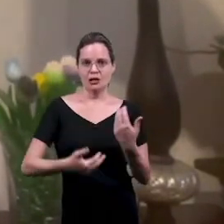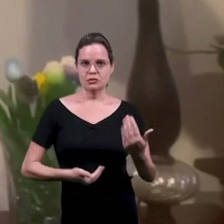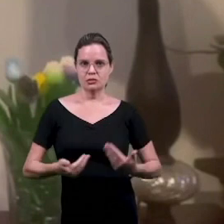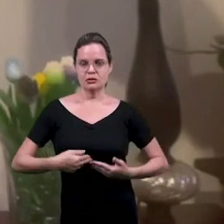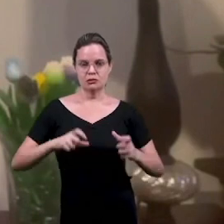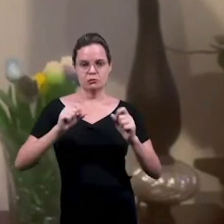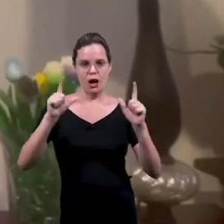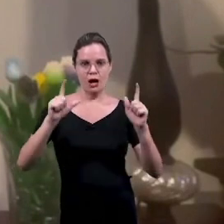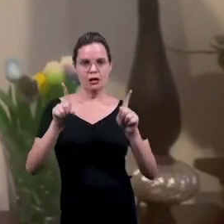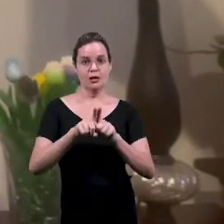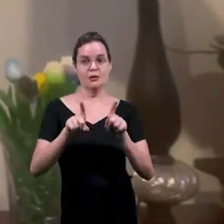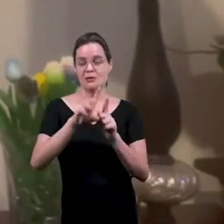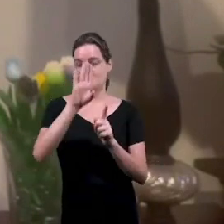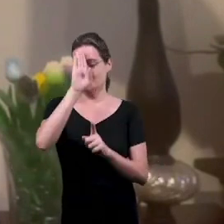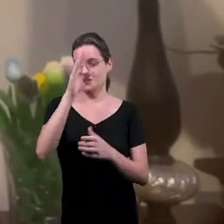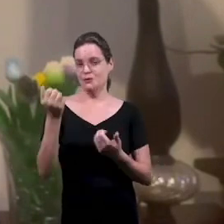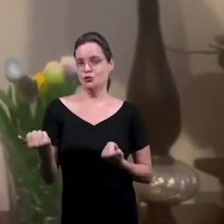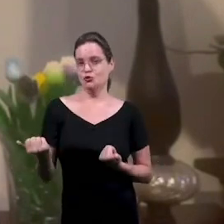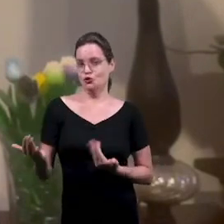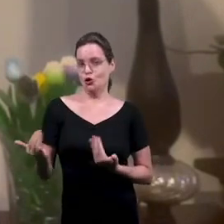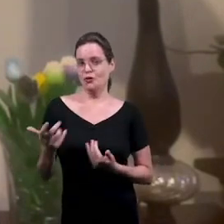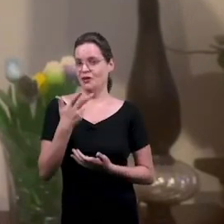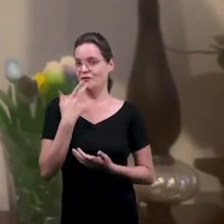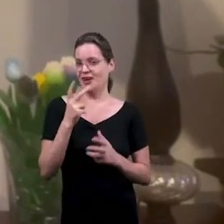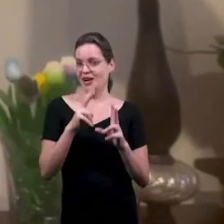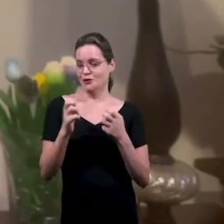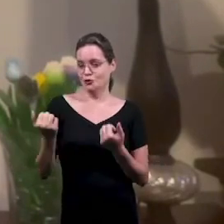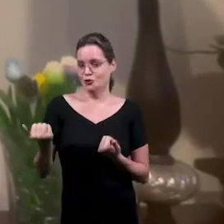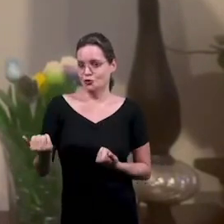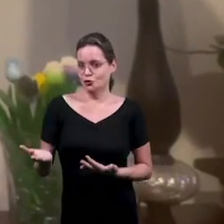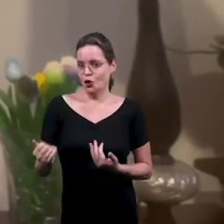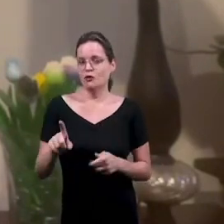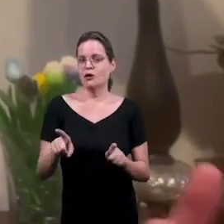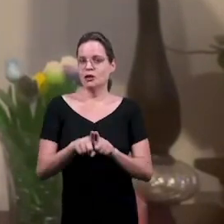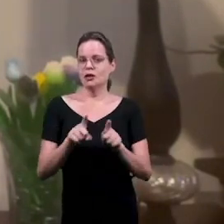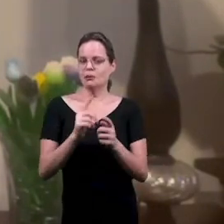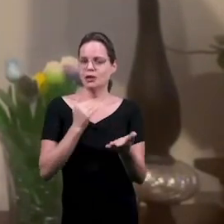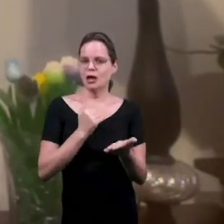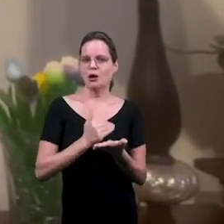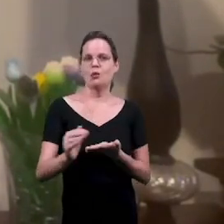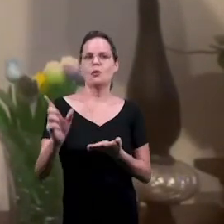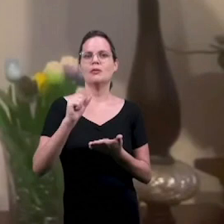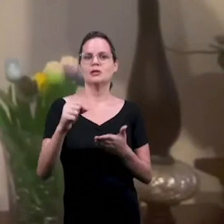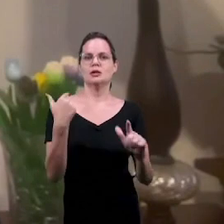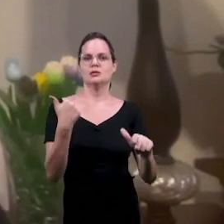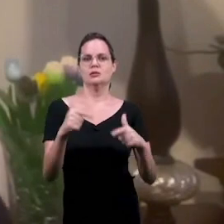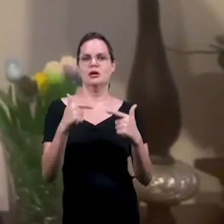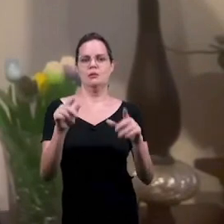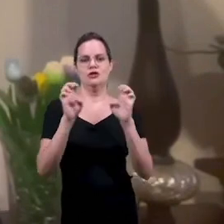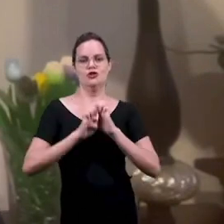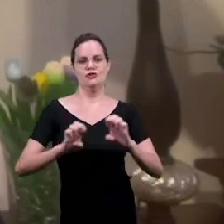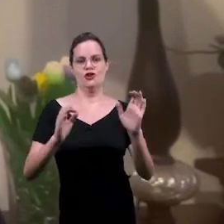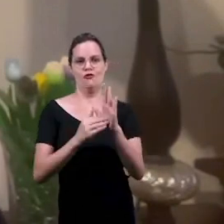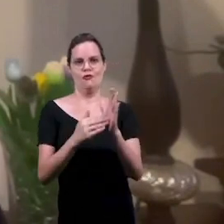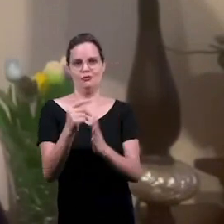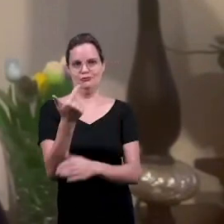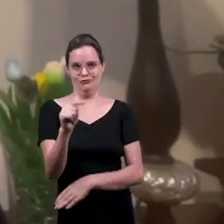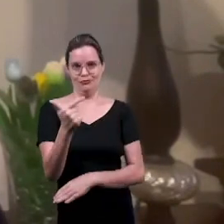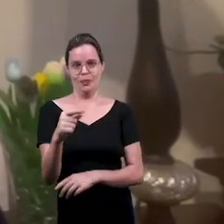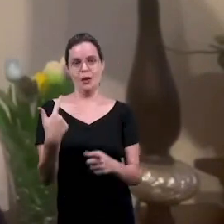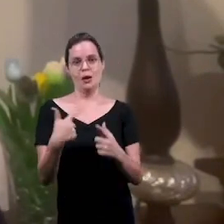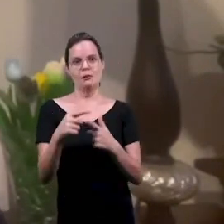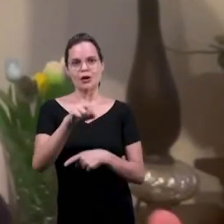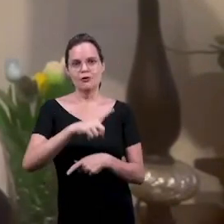hubo un despertar muy grande de los hermanos y también en los jóvenes. Hablando de jóvenes, nosotros estamos iniciando el trabajo de Evangelio